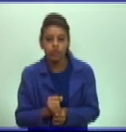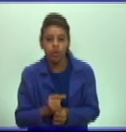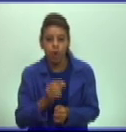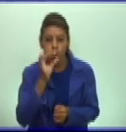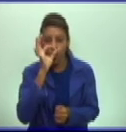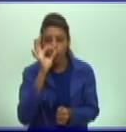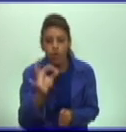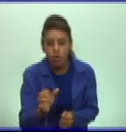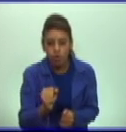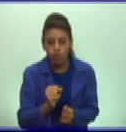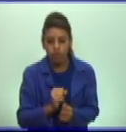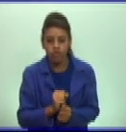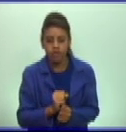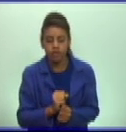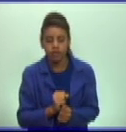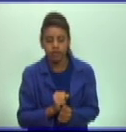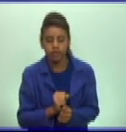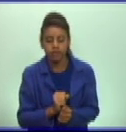que nos convocan